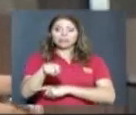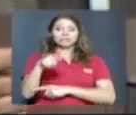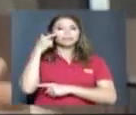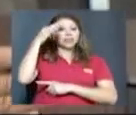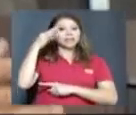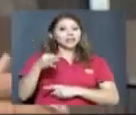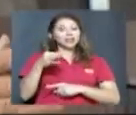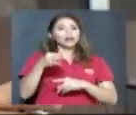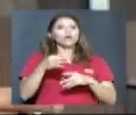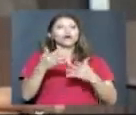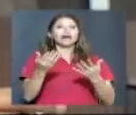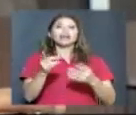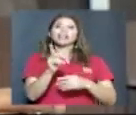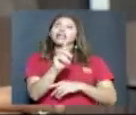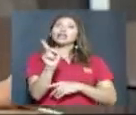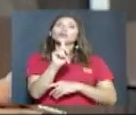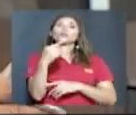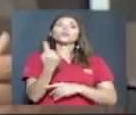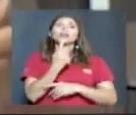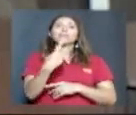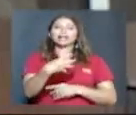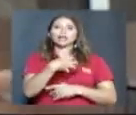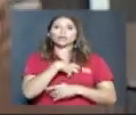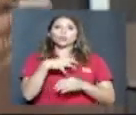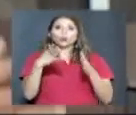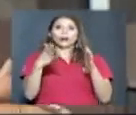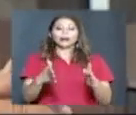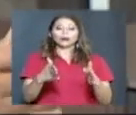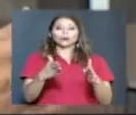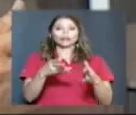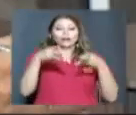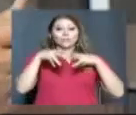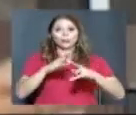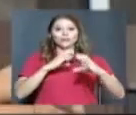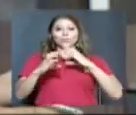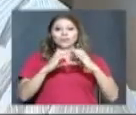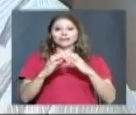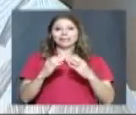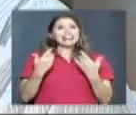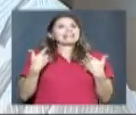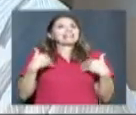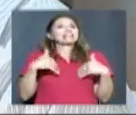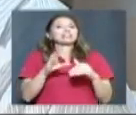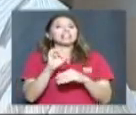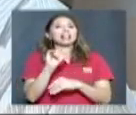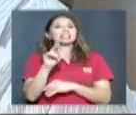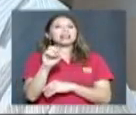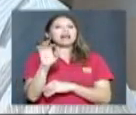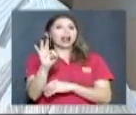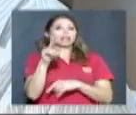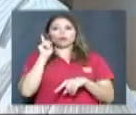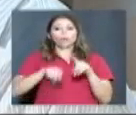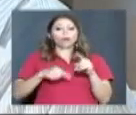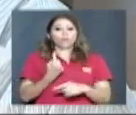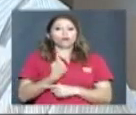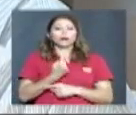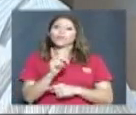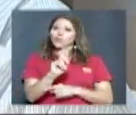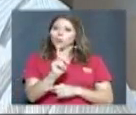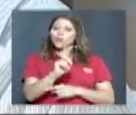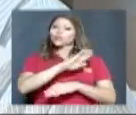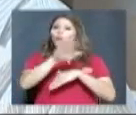dicho, que no es solo de los dueños de los medios, ni siquiera el SINAR podría ser solo únicamente el único interlocutor. Creo que la ciudadanía debe conocer,